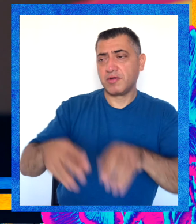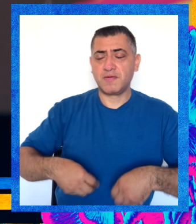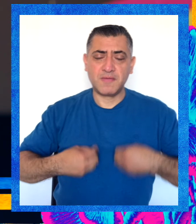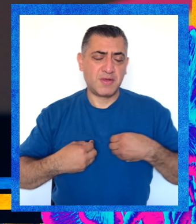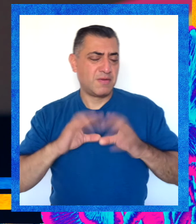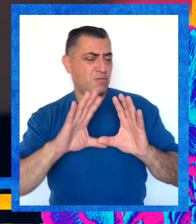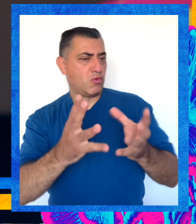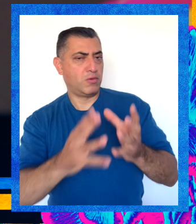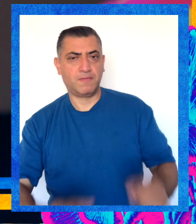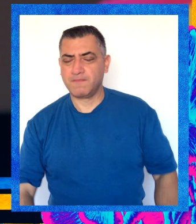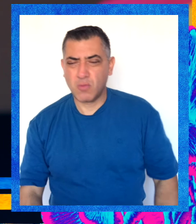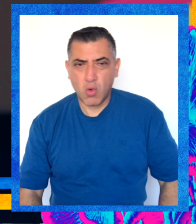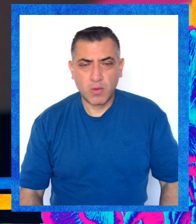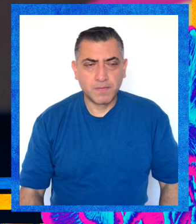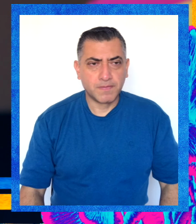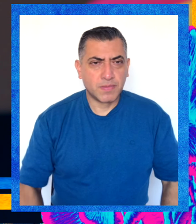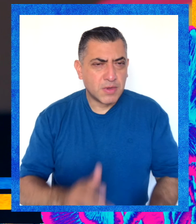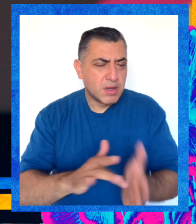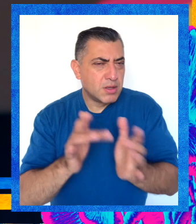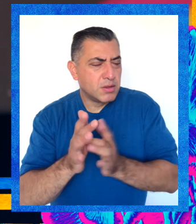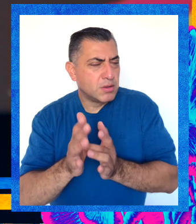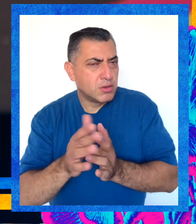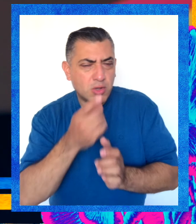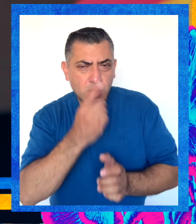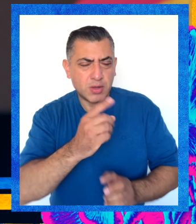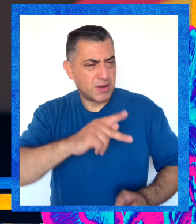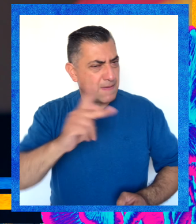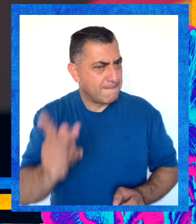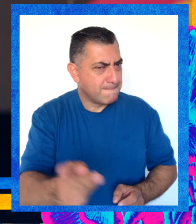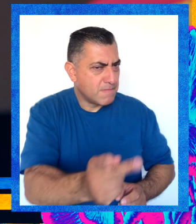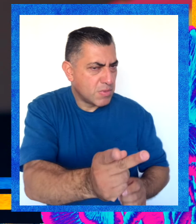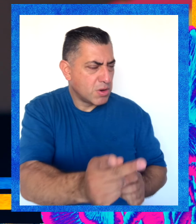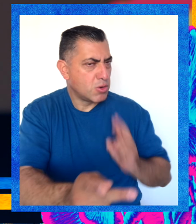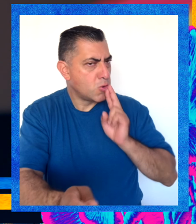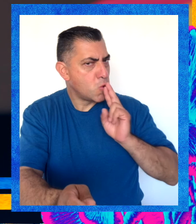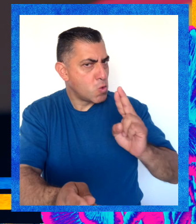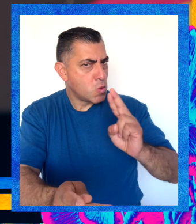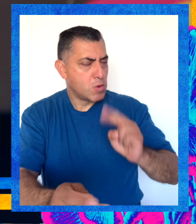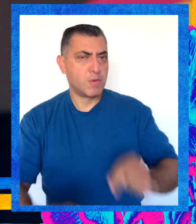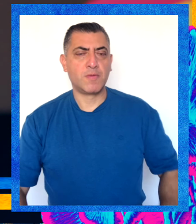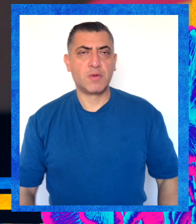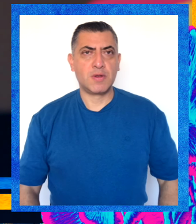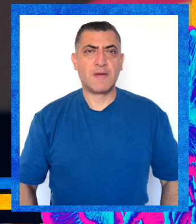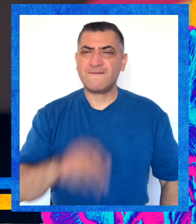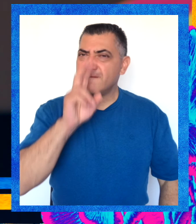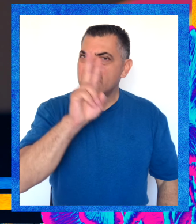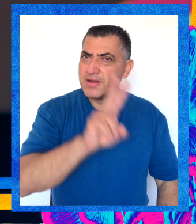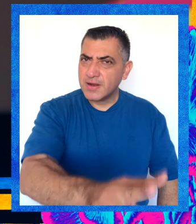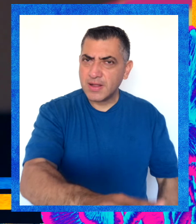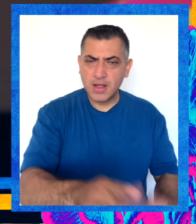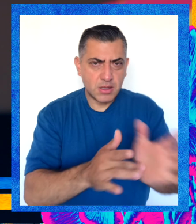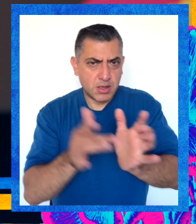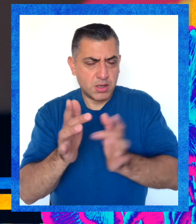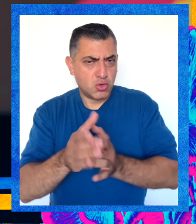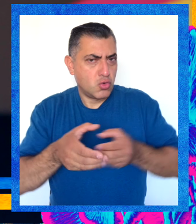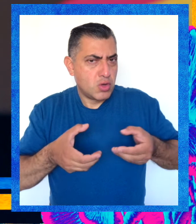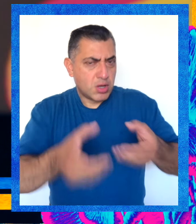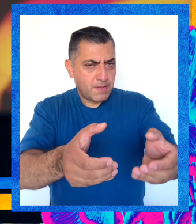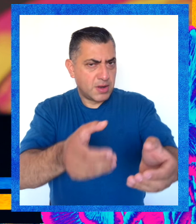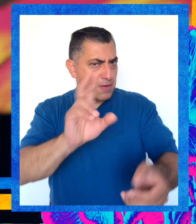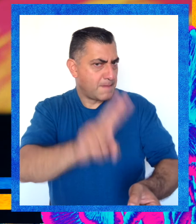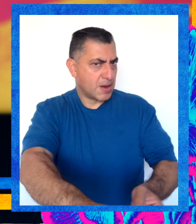de vida que hay en el mundo así que hay una pregunta que quiere una respuesta obligada es realmente jesús el